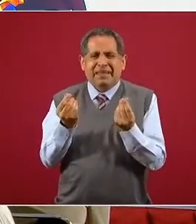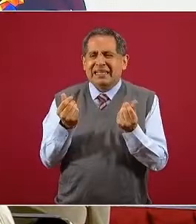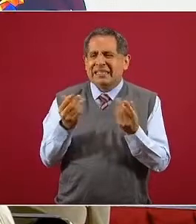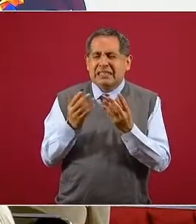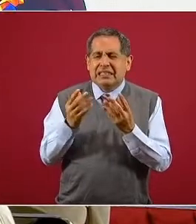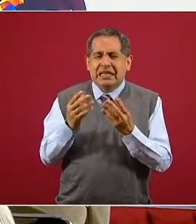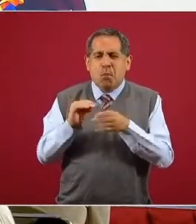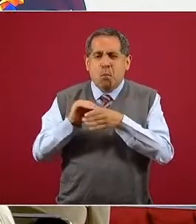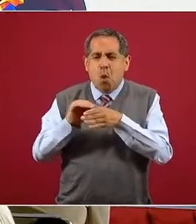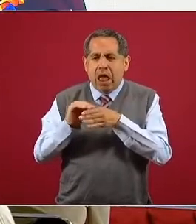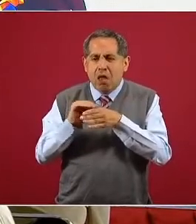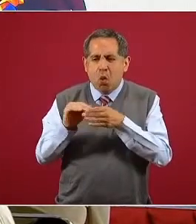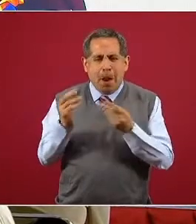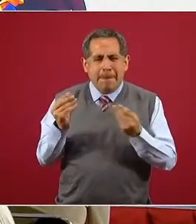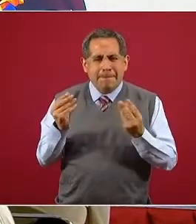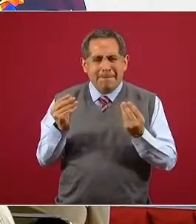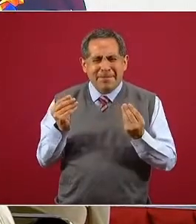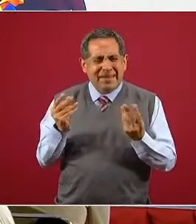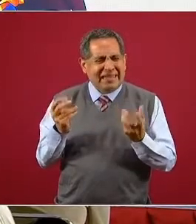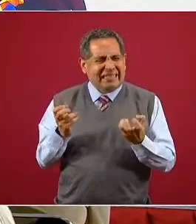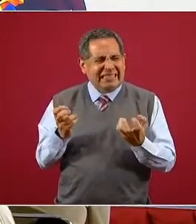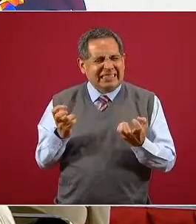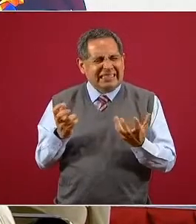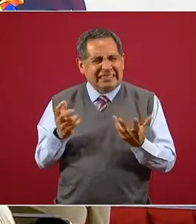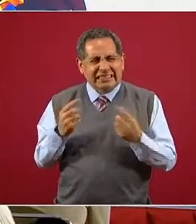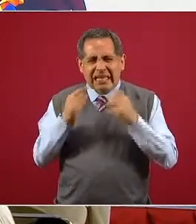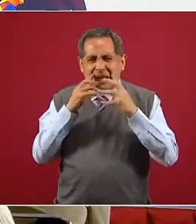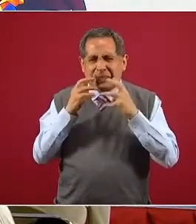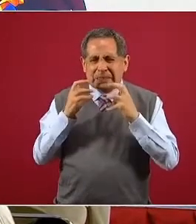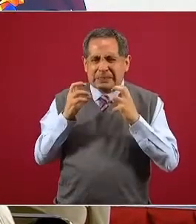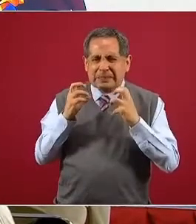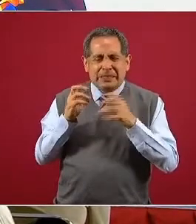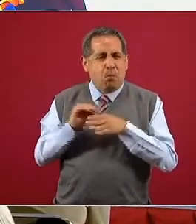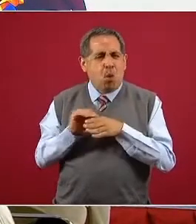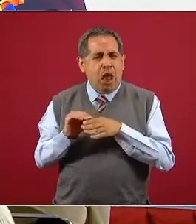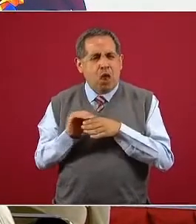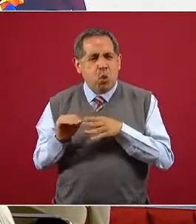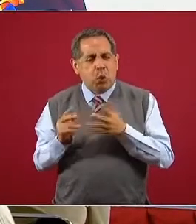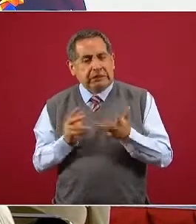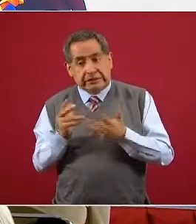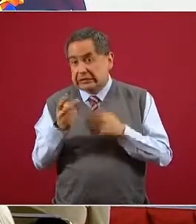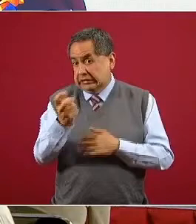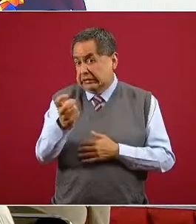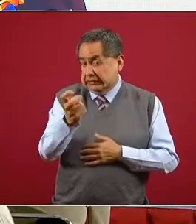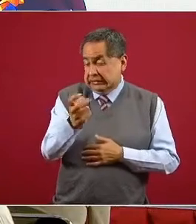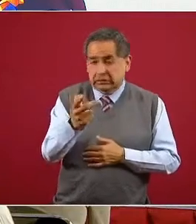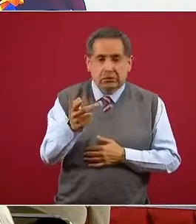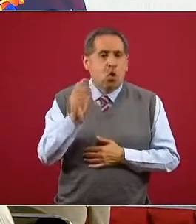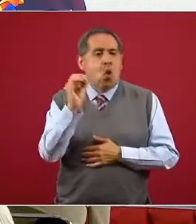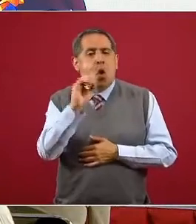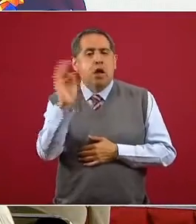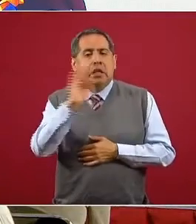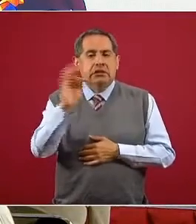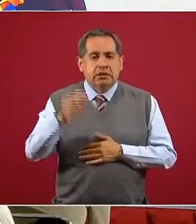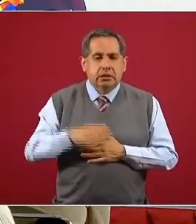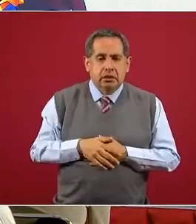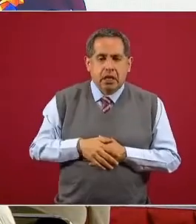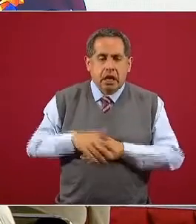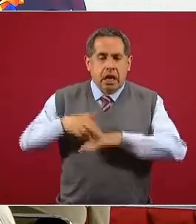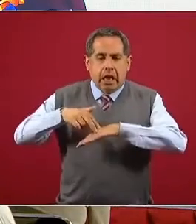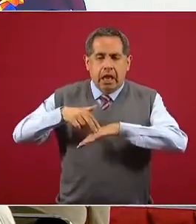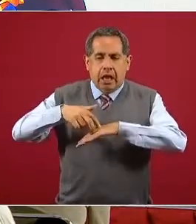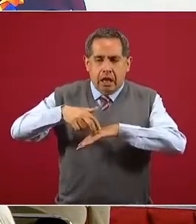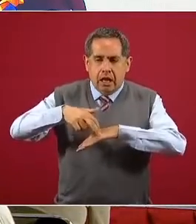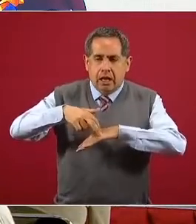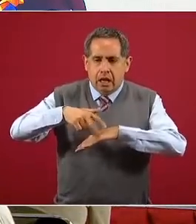poquito morados o pierden color. Y cuando, por ejemplo, damos algunos 3 o 4 pasos